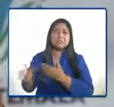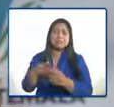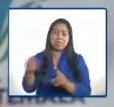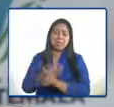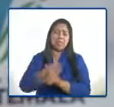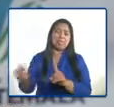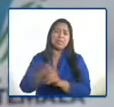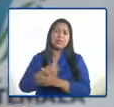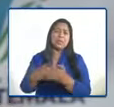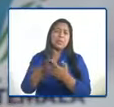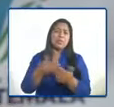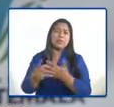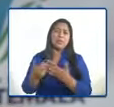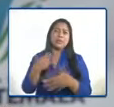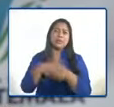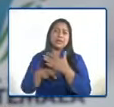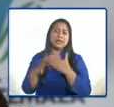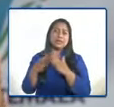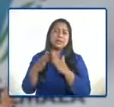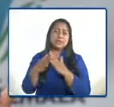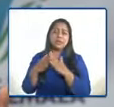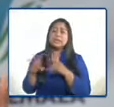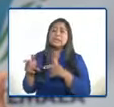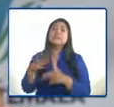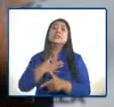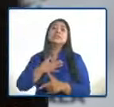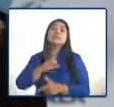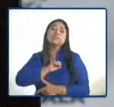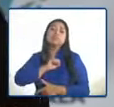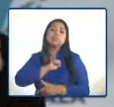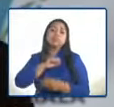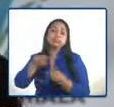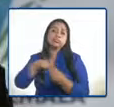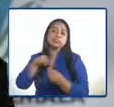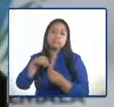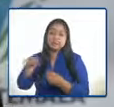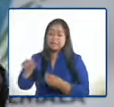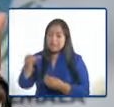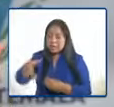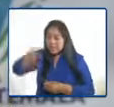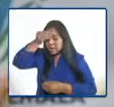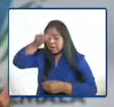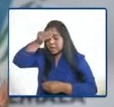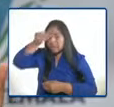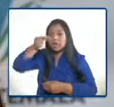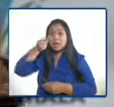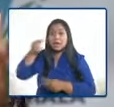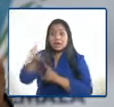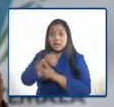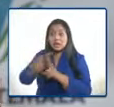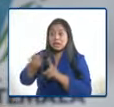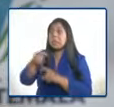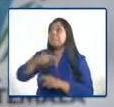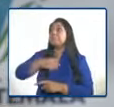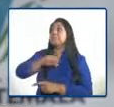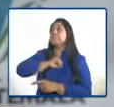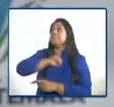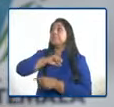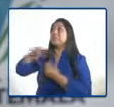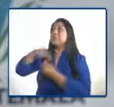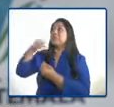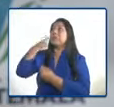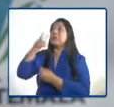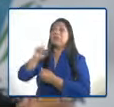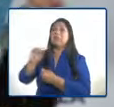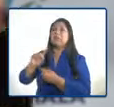mal dentro de un hogar, esa es nuestra familia y ellos aprenden a que, esta es mi familia y yo no quiero estar